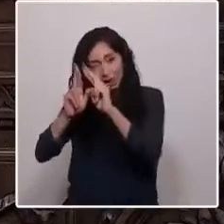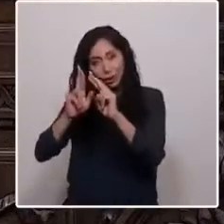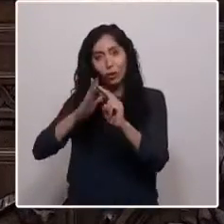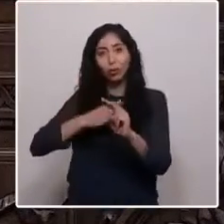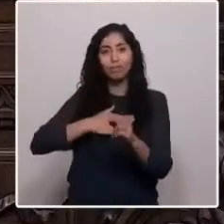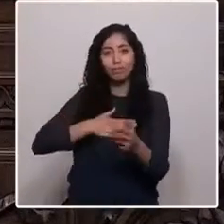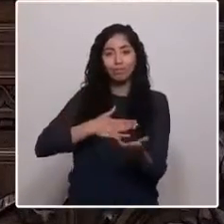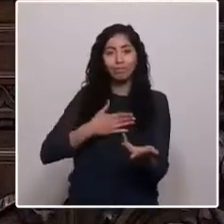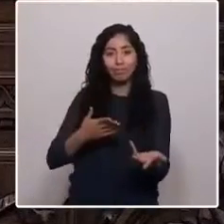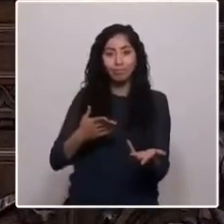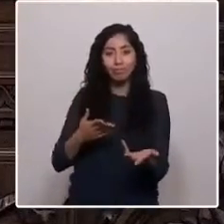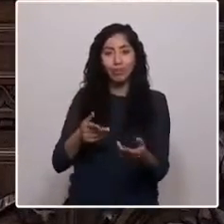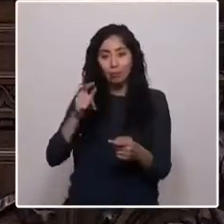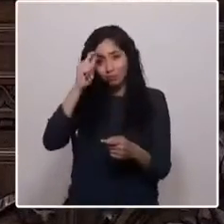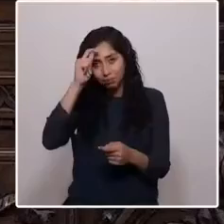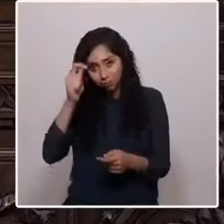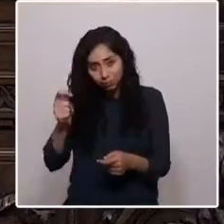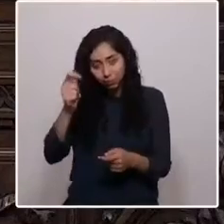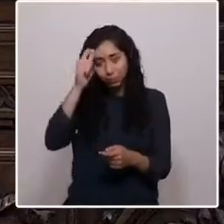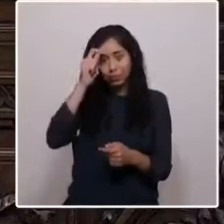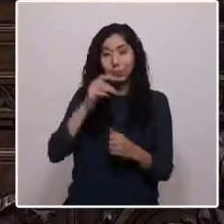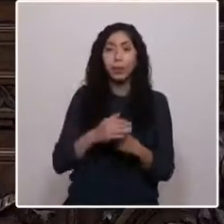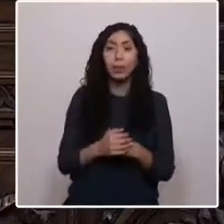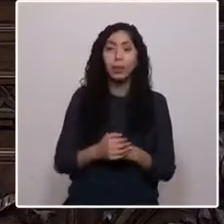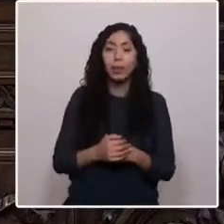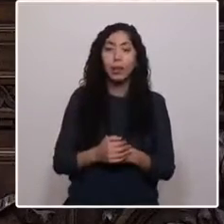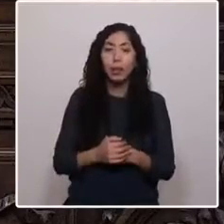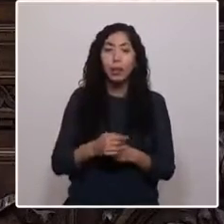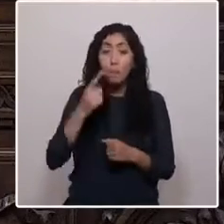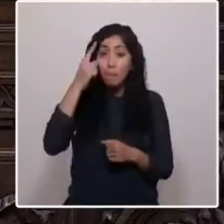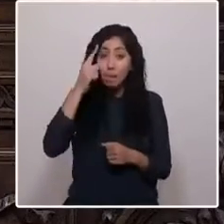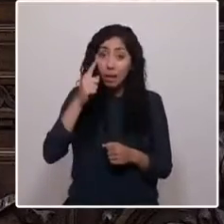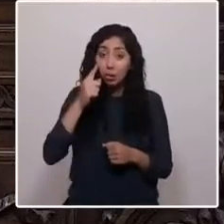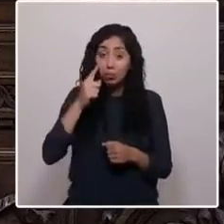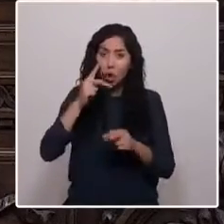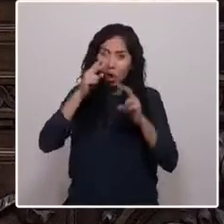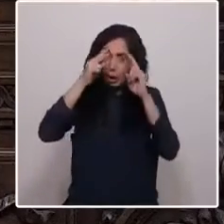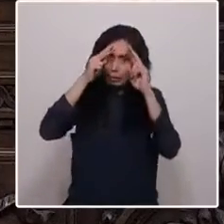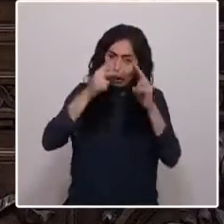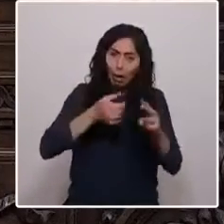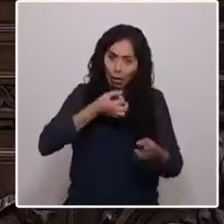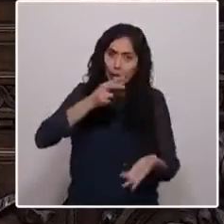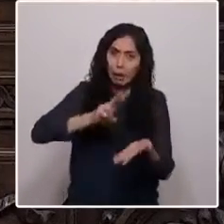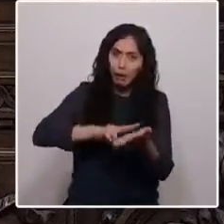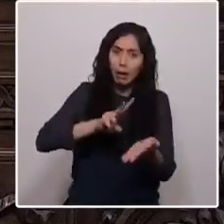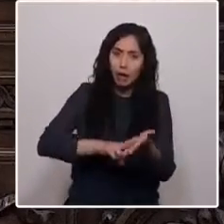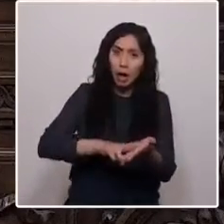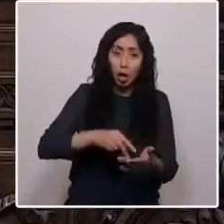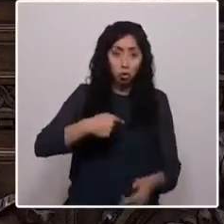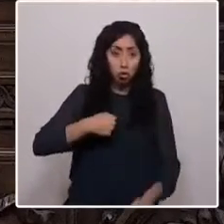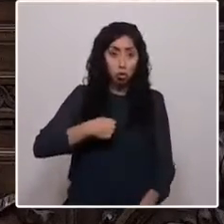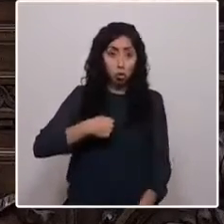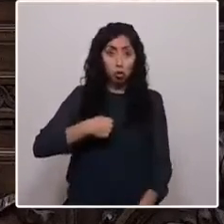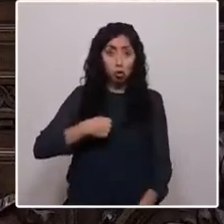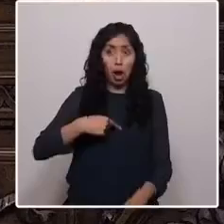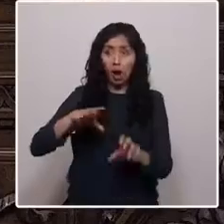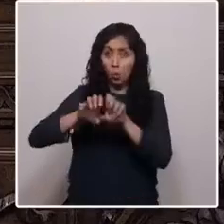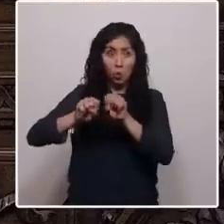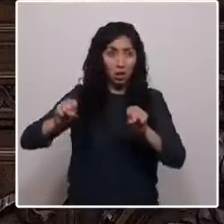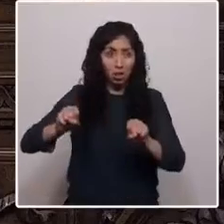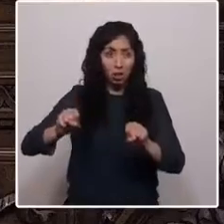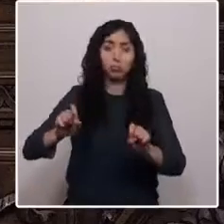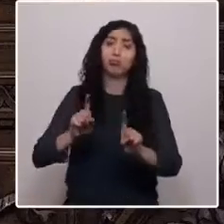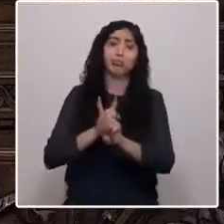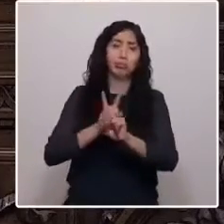admiración. Sin embargo, la honestidad me obliga a decirles que no estoy de acuerdo con la